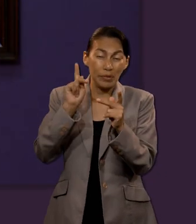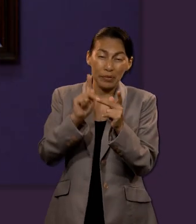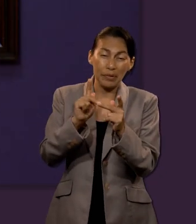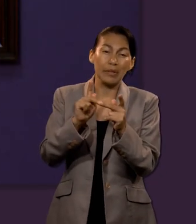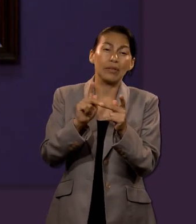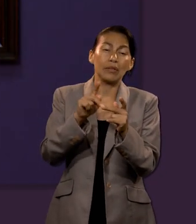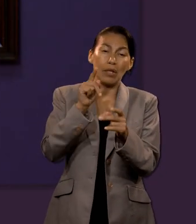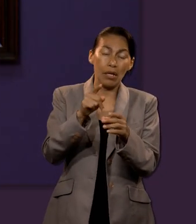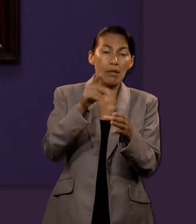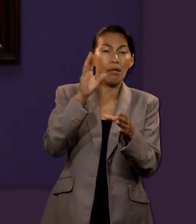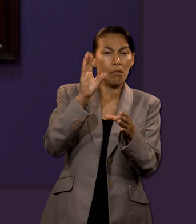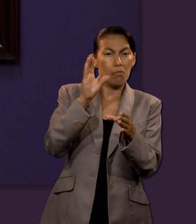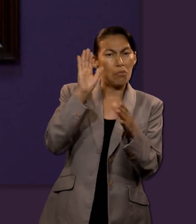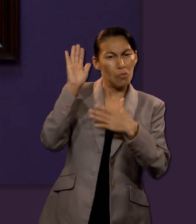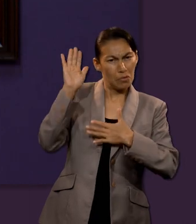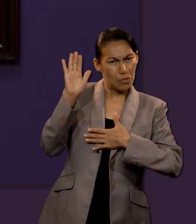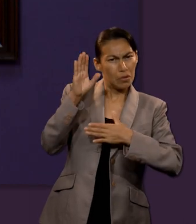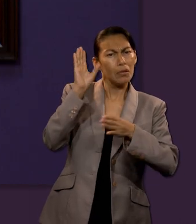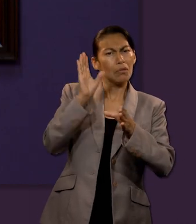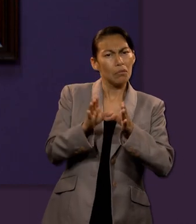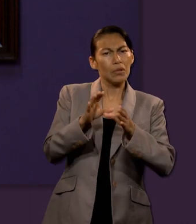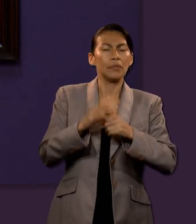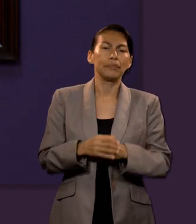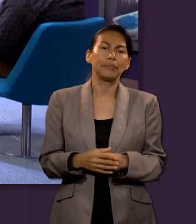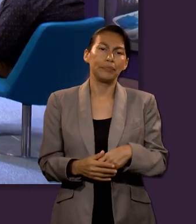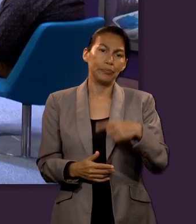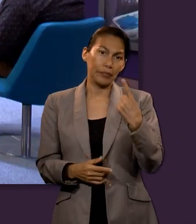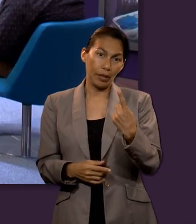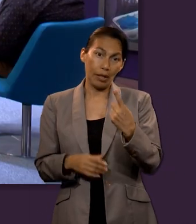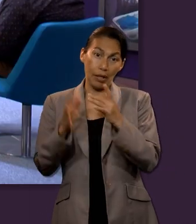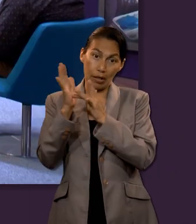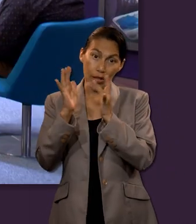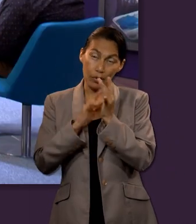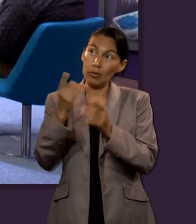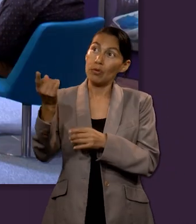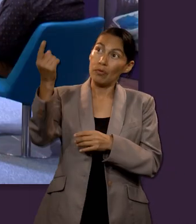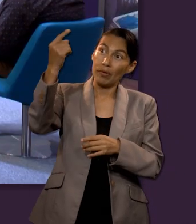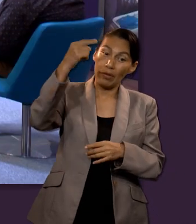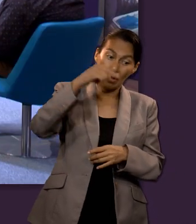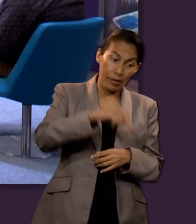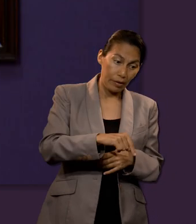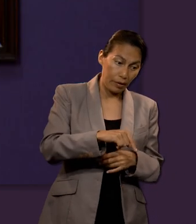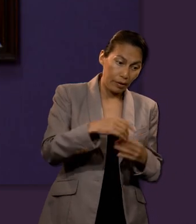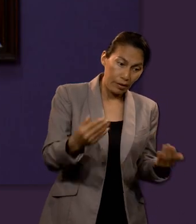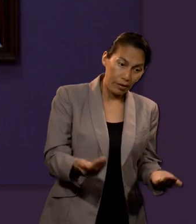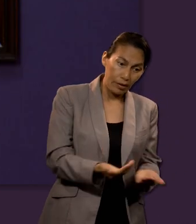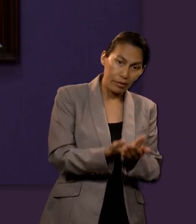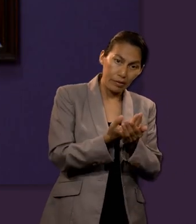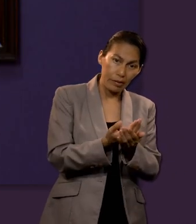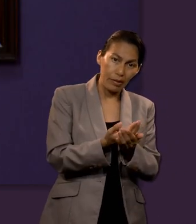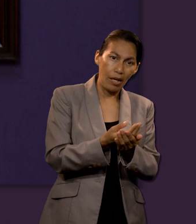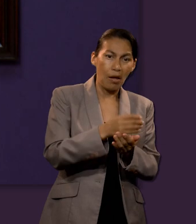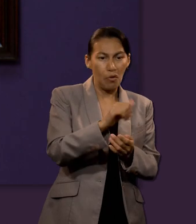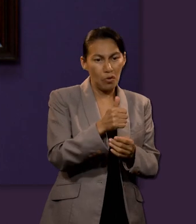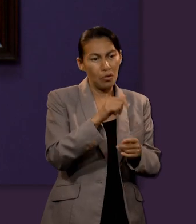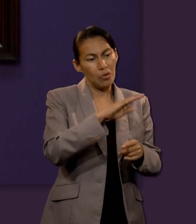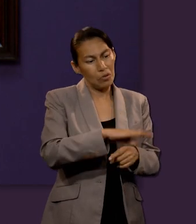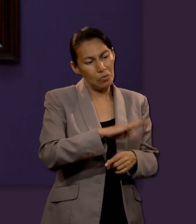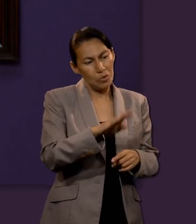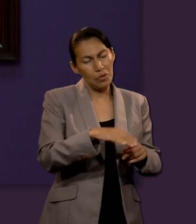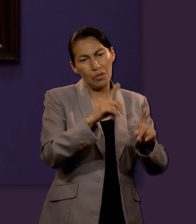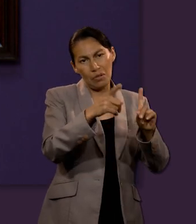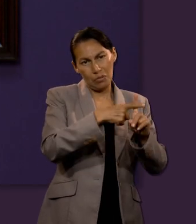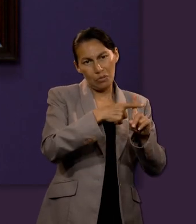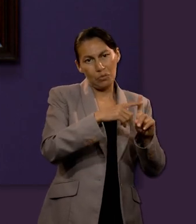momento adecuado no damos forma en el momento preciso de que se cumplieron las promesas tanto que jesús venía al mundo como que él muriera